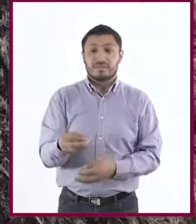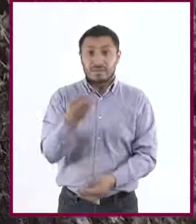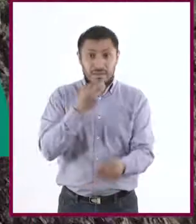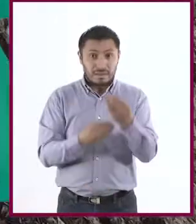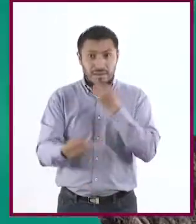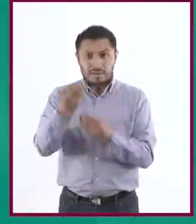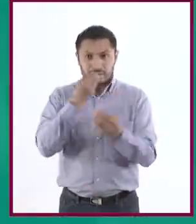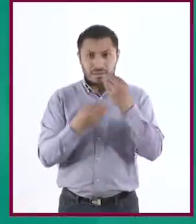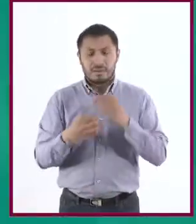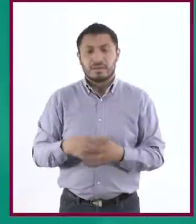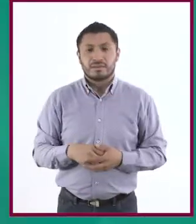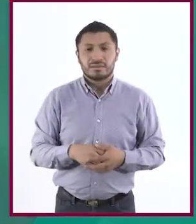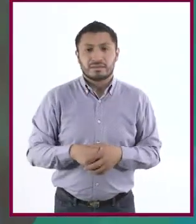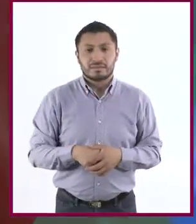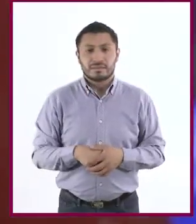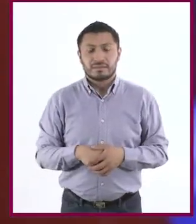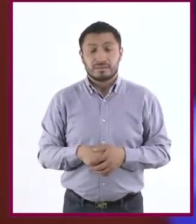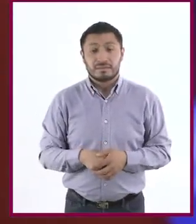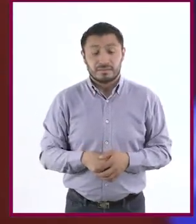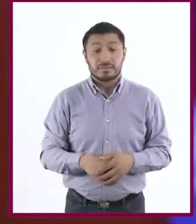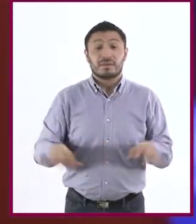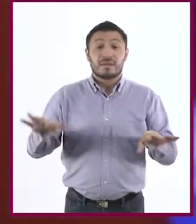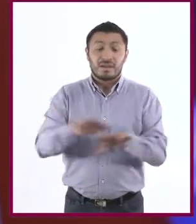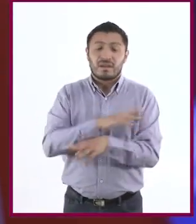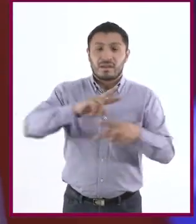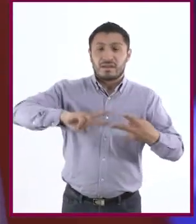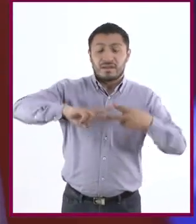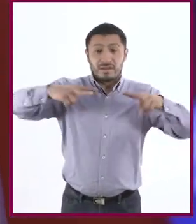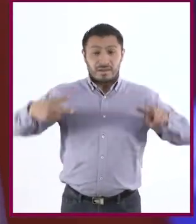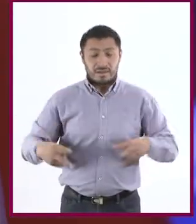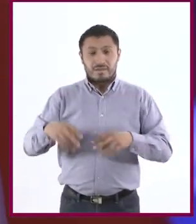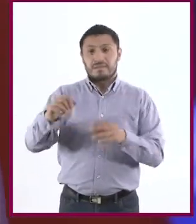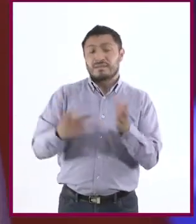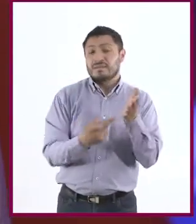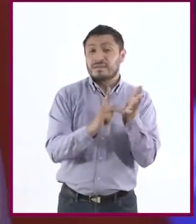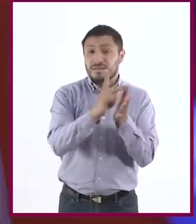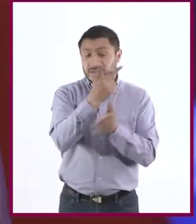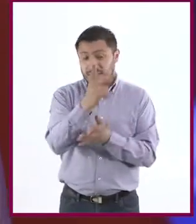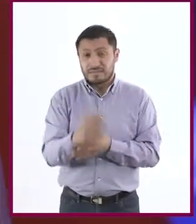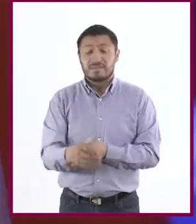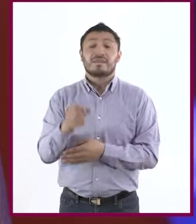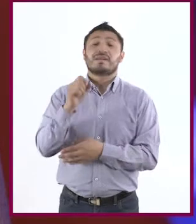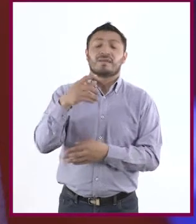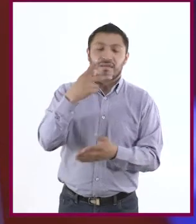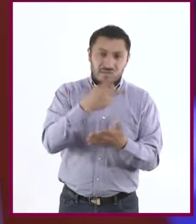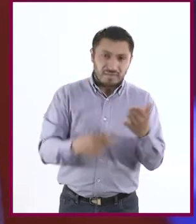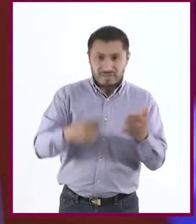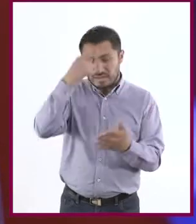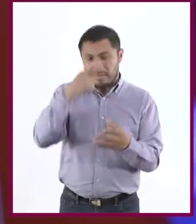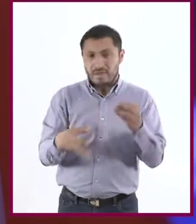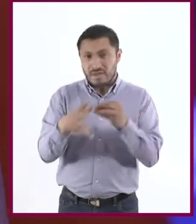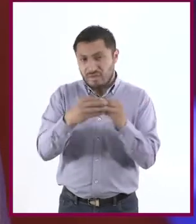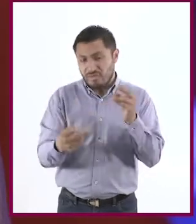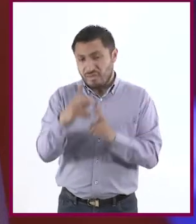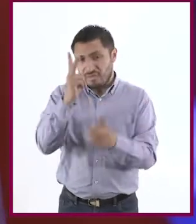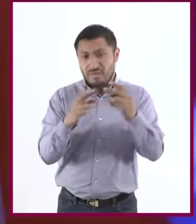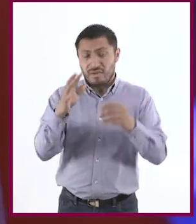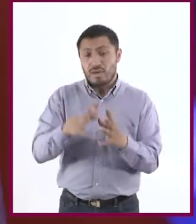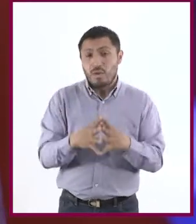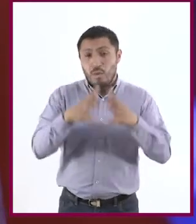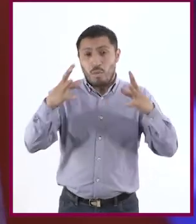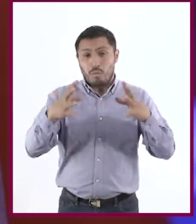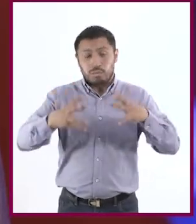consumo. La modificación genética de especies de plantas no solo se planeó para tener frutas y verduras más